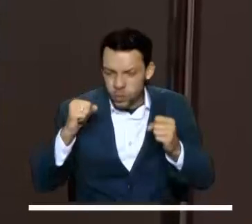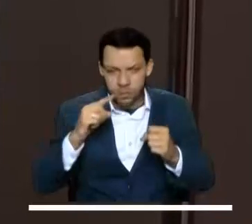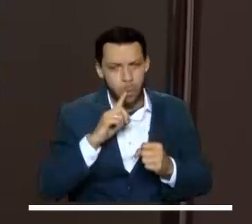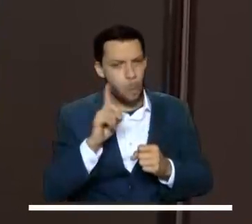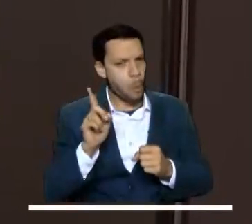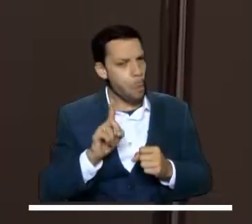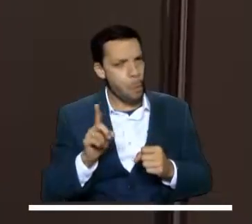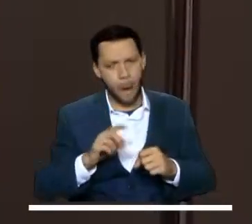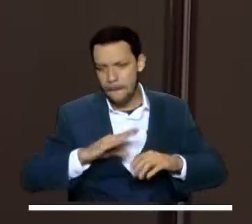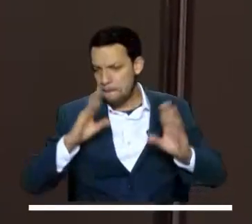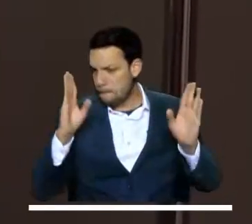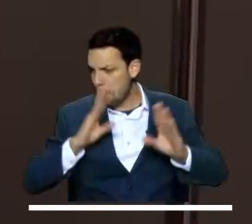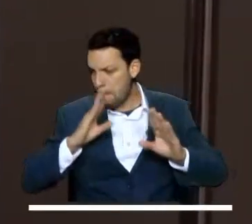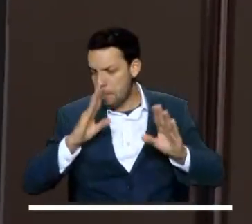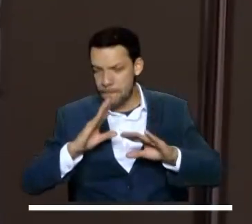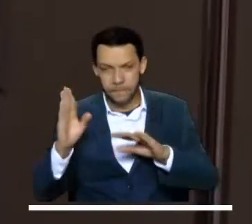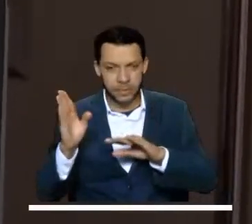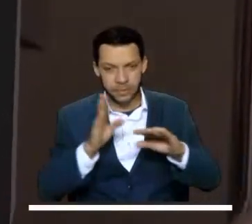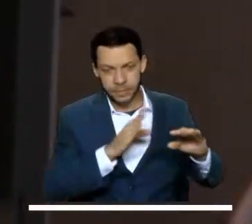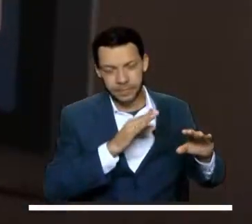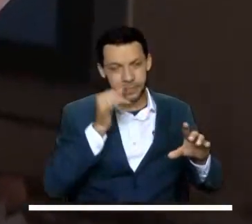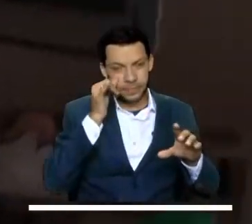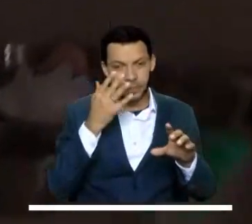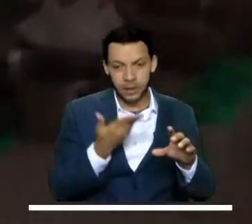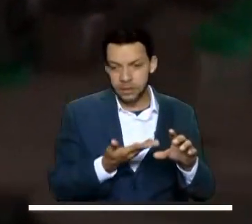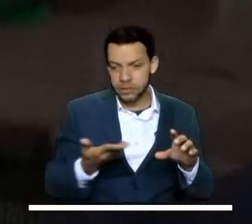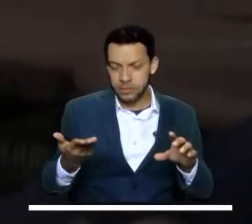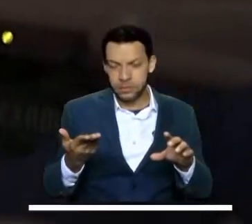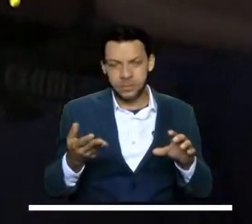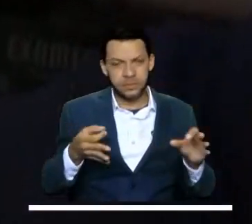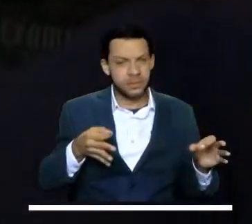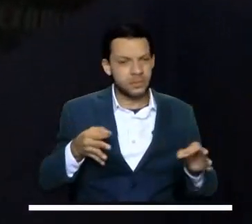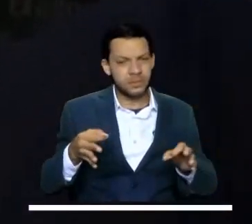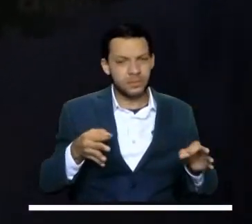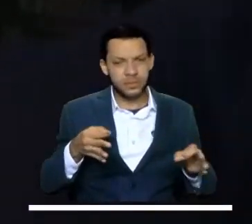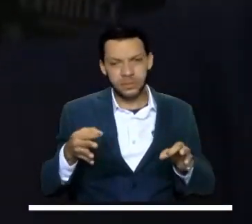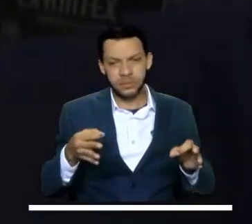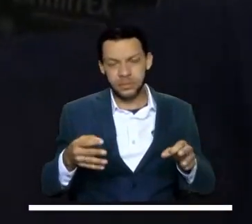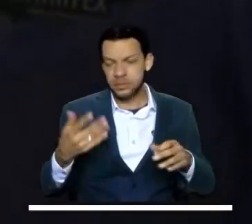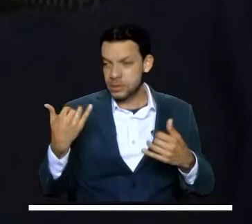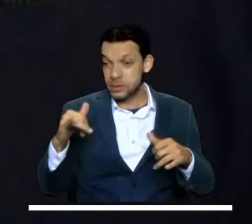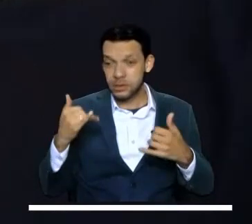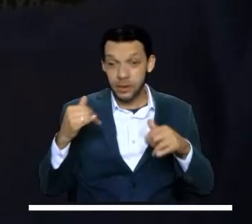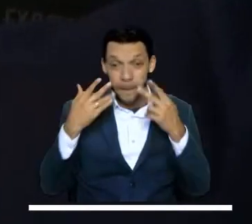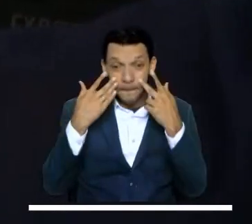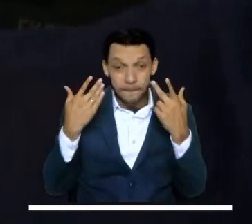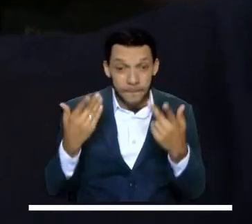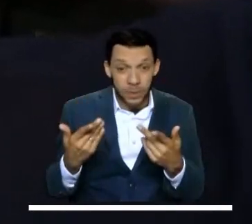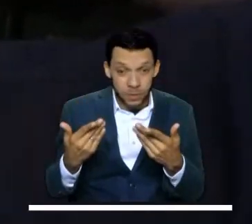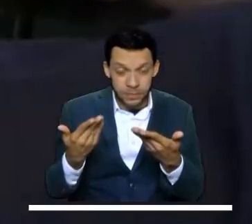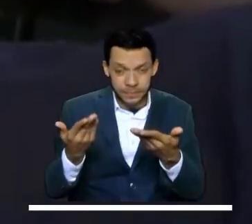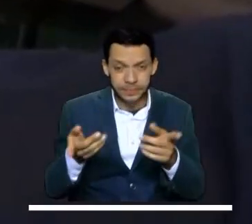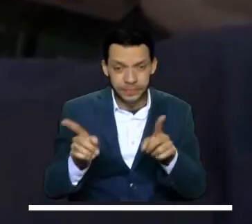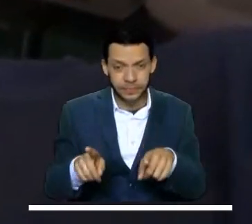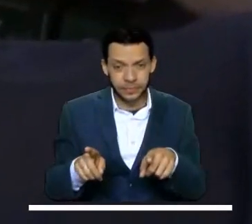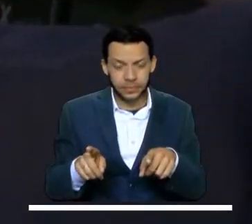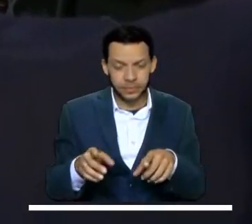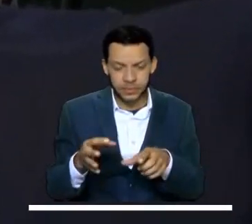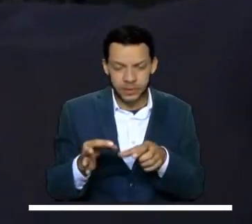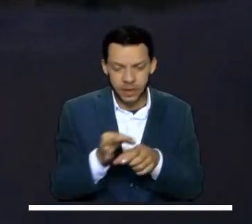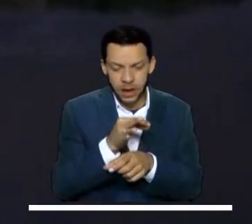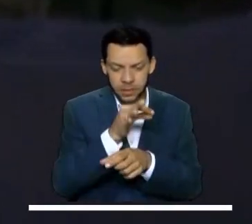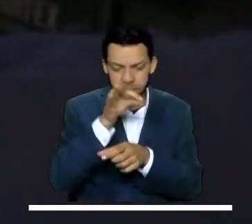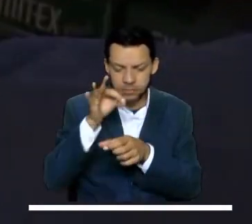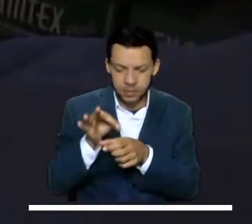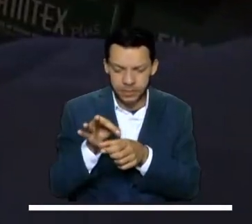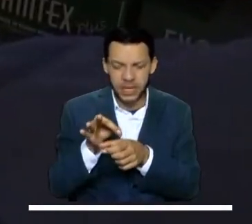es dolorosa. Perdón, Mauricio, mostremos acá. Ahí está la biopsia para que ustedes vean. Ahí está la muestrica.